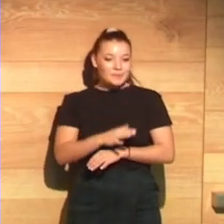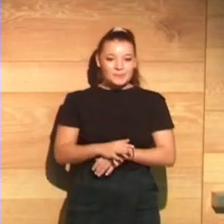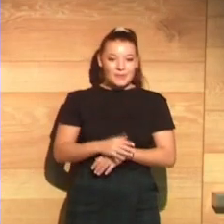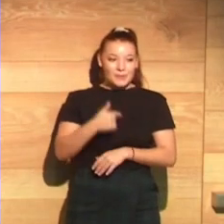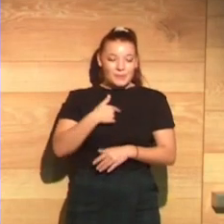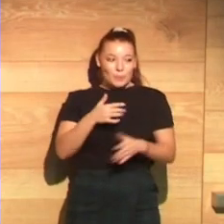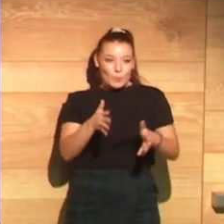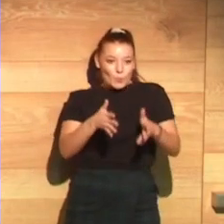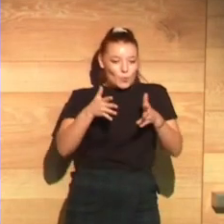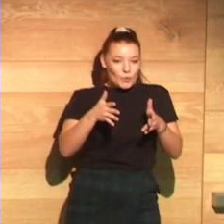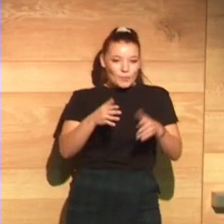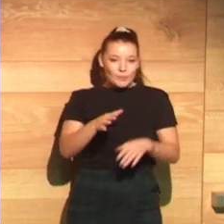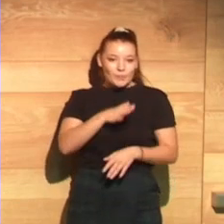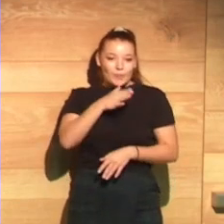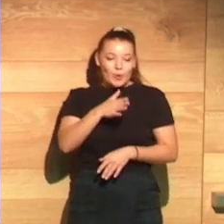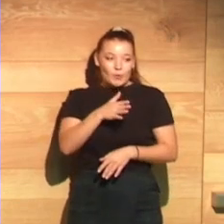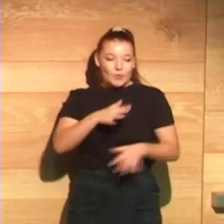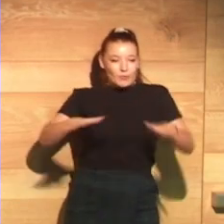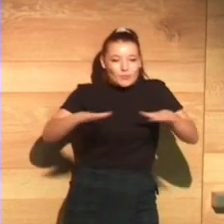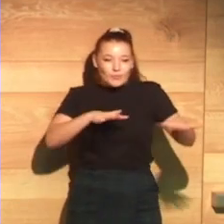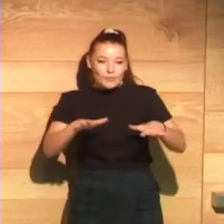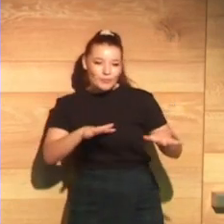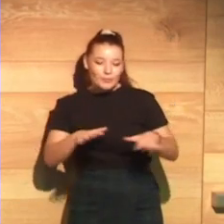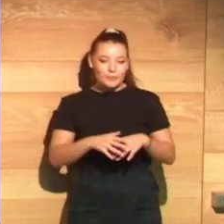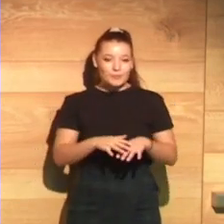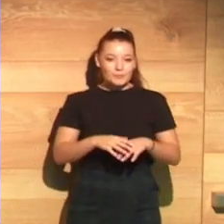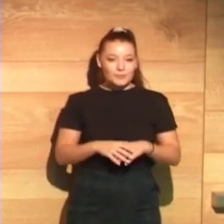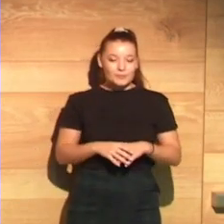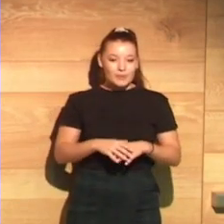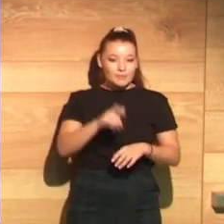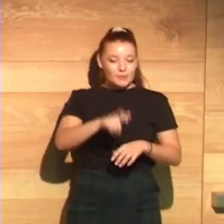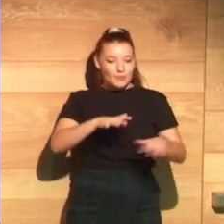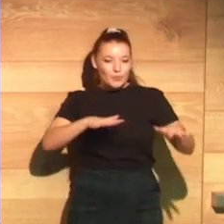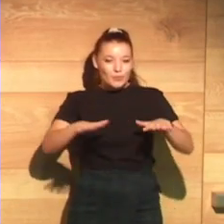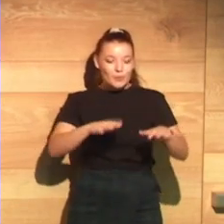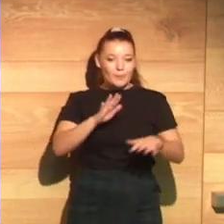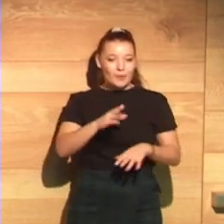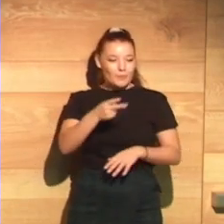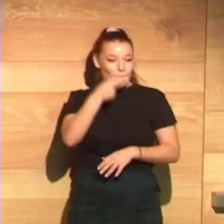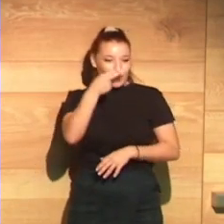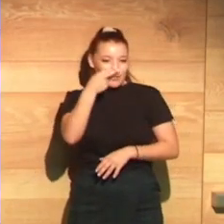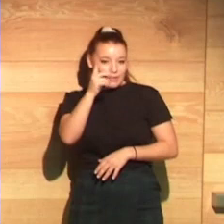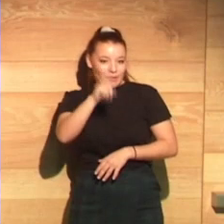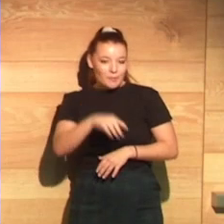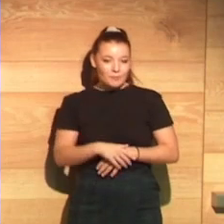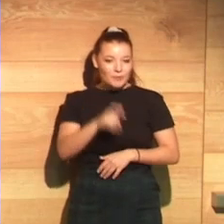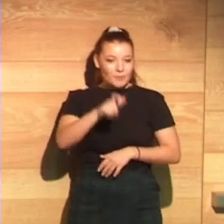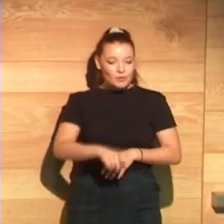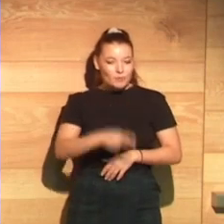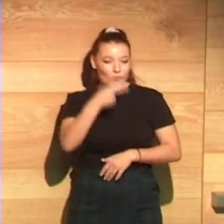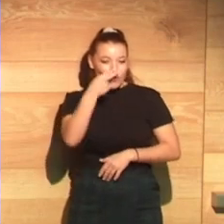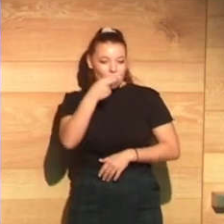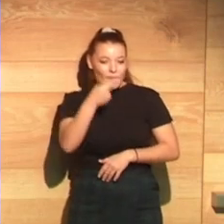y, y me encantó porque es un poco torbellino y además es una tipa muy interesante que decía